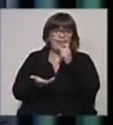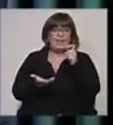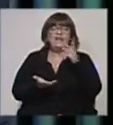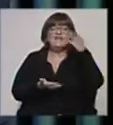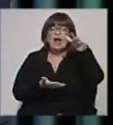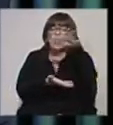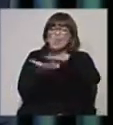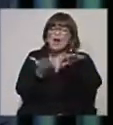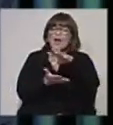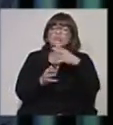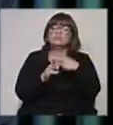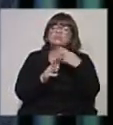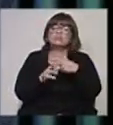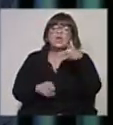hostiles,